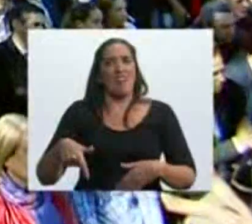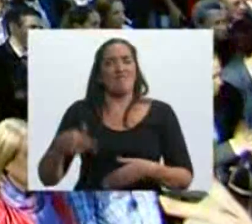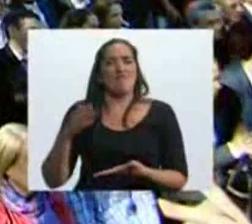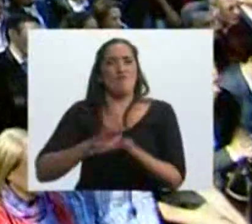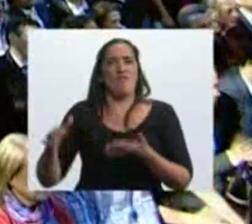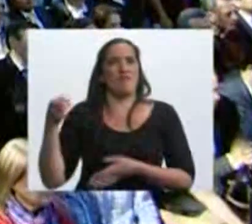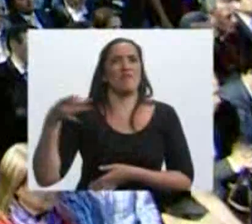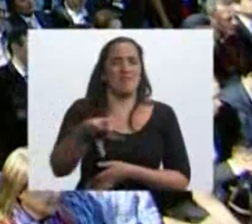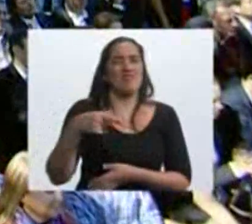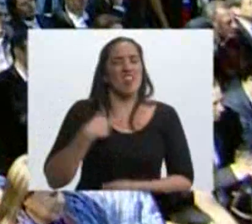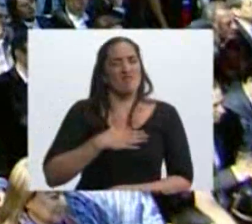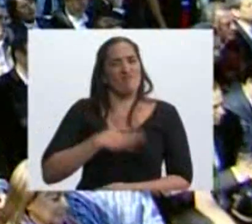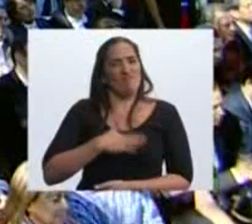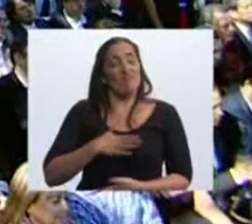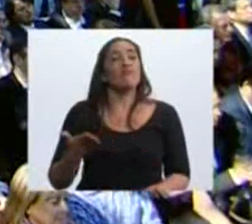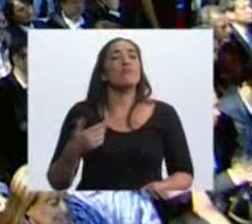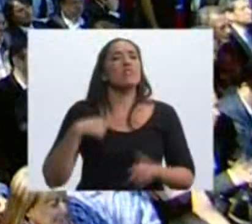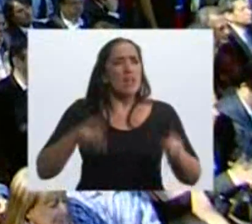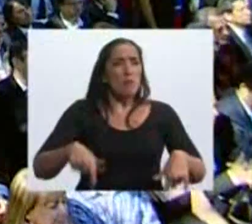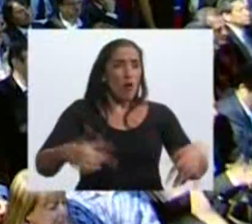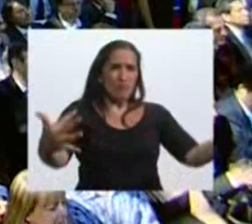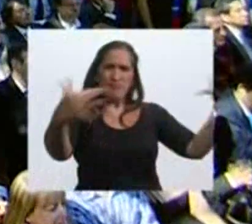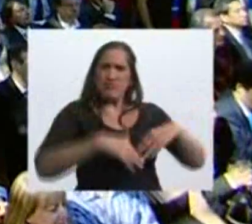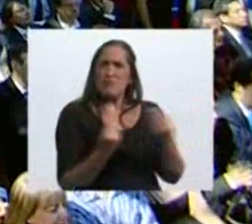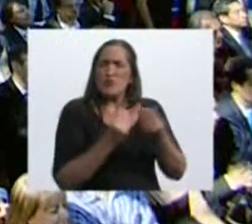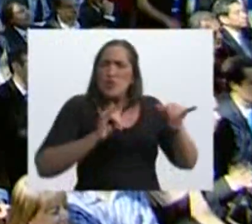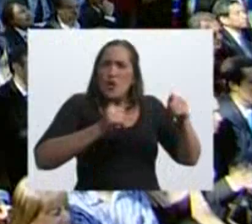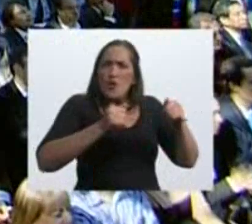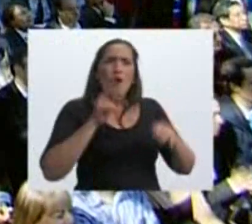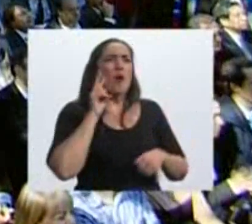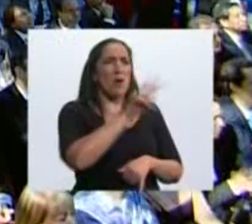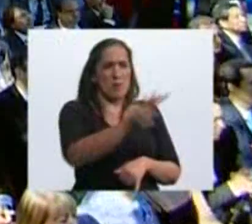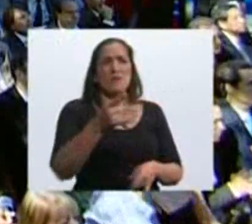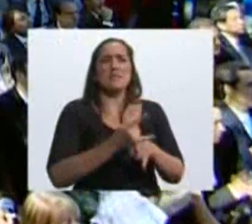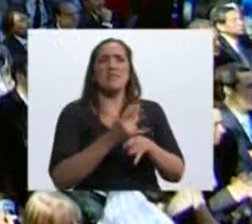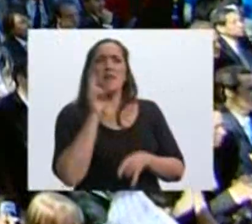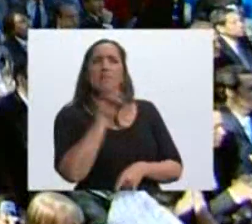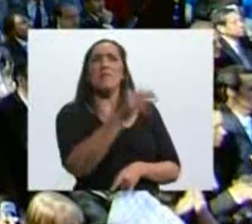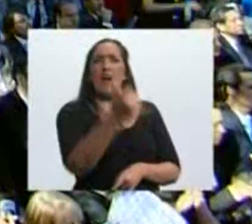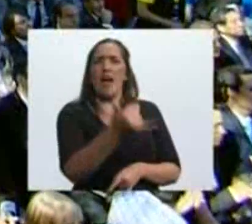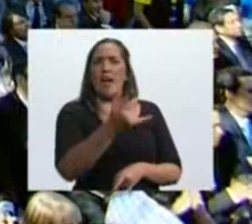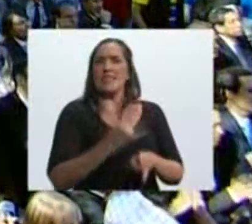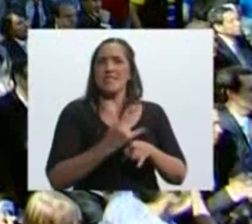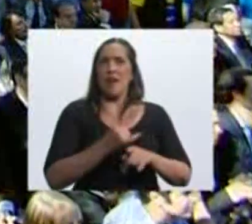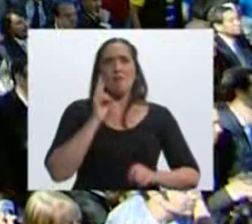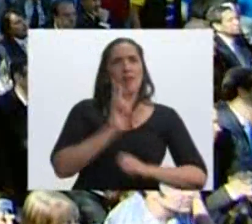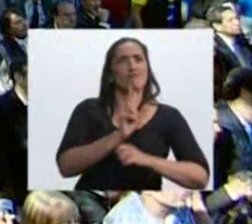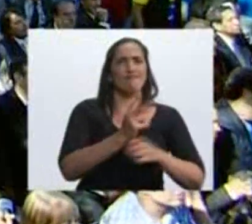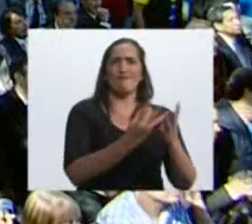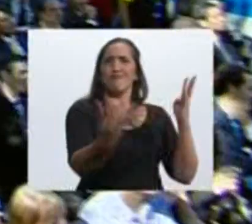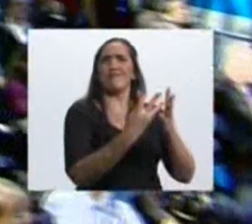Quiero también agradecer a todos los jóvenes que me acompañan, que están allá como corresponde, en la retaguardia.